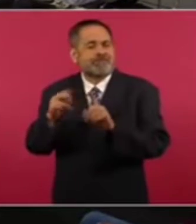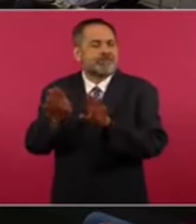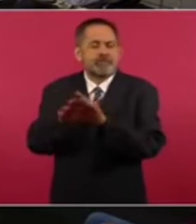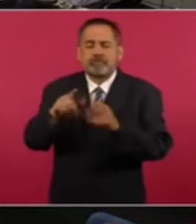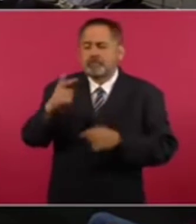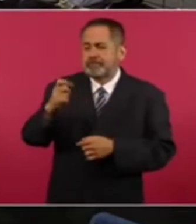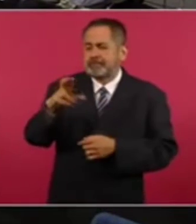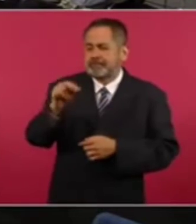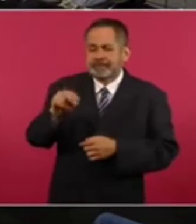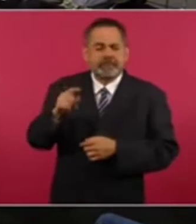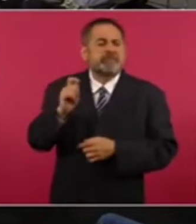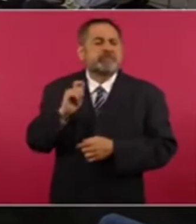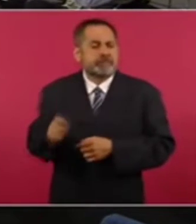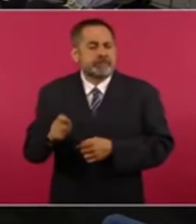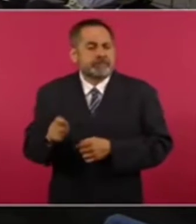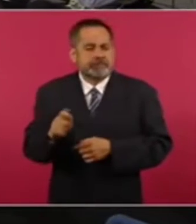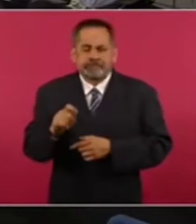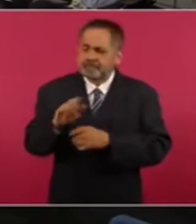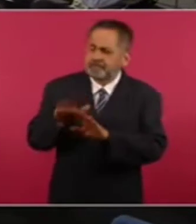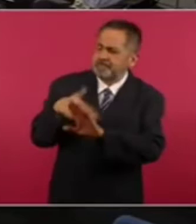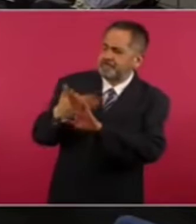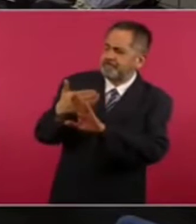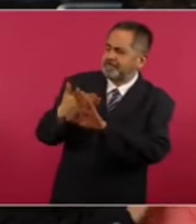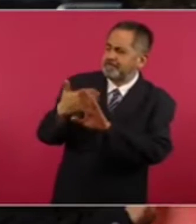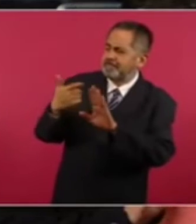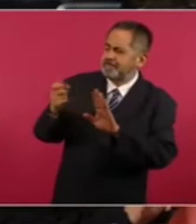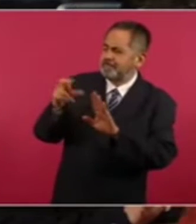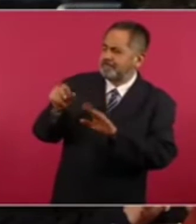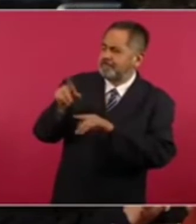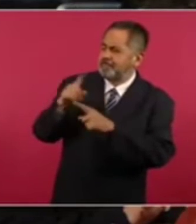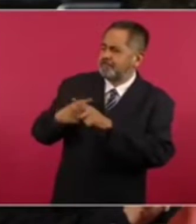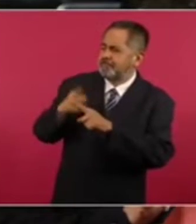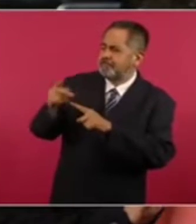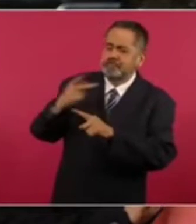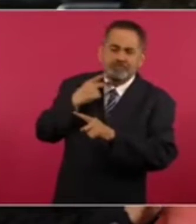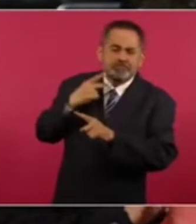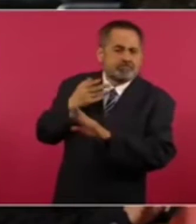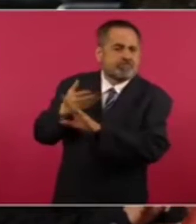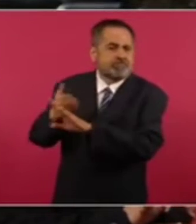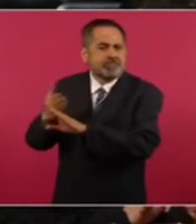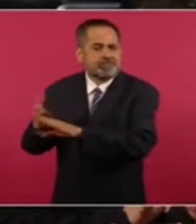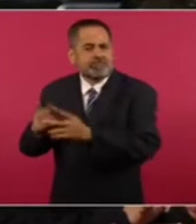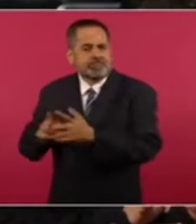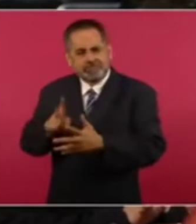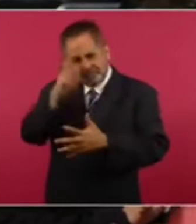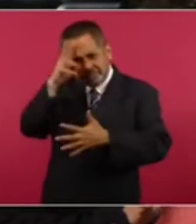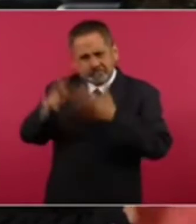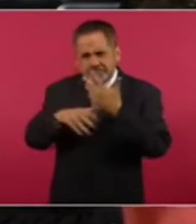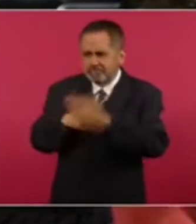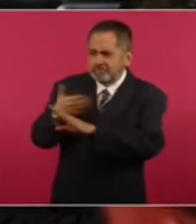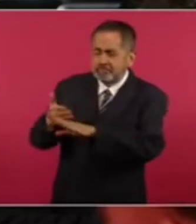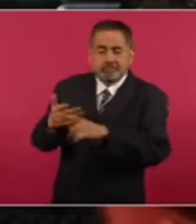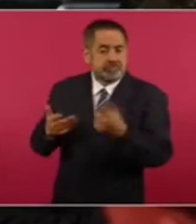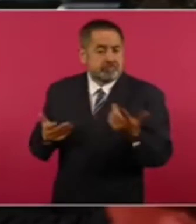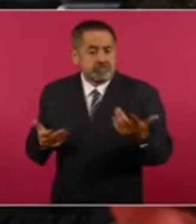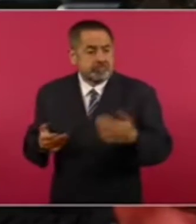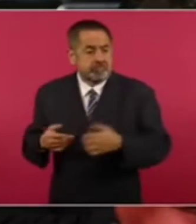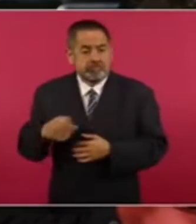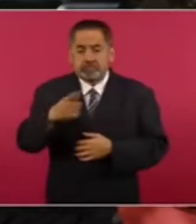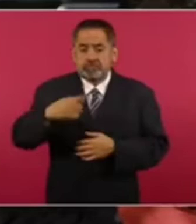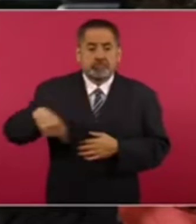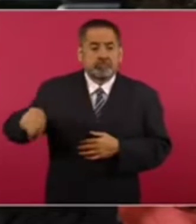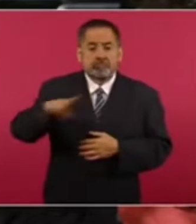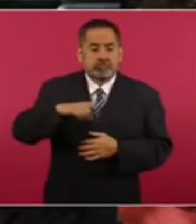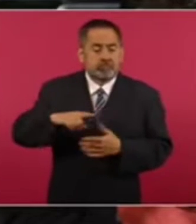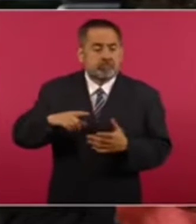INE pues omite investigar la verdadera violencia política de género, que es el hecho de que ningún líder de partido político